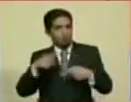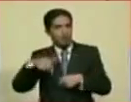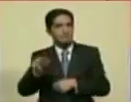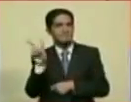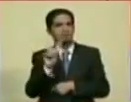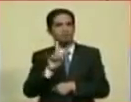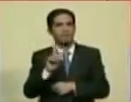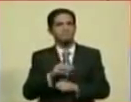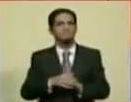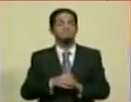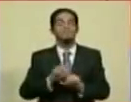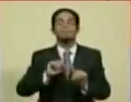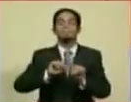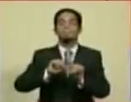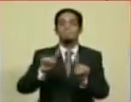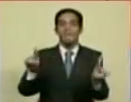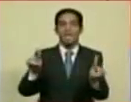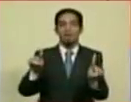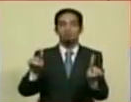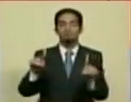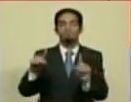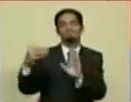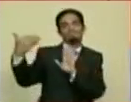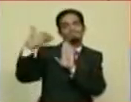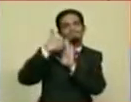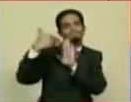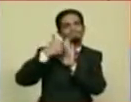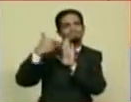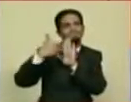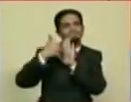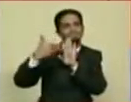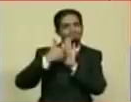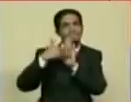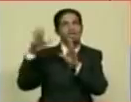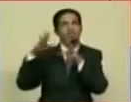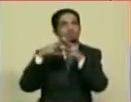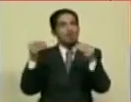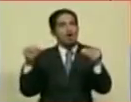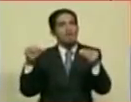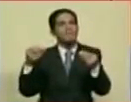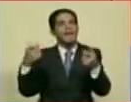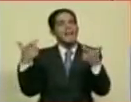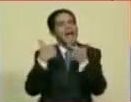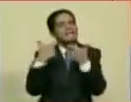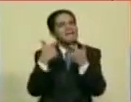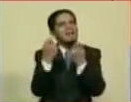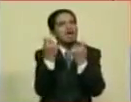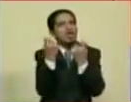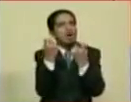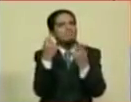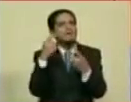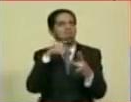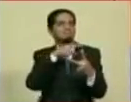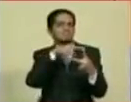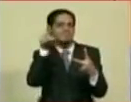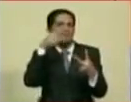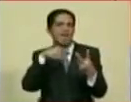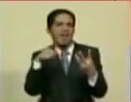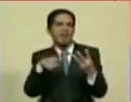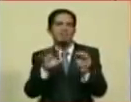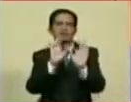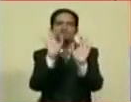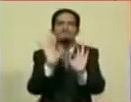embates de la guerra económica, los ataques, los distintos mecanismos que se han